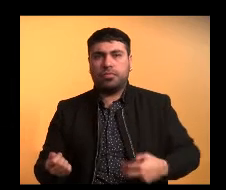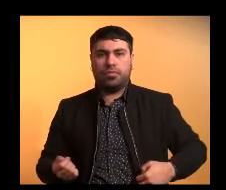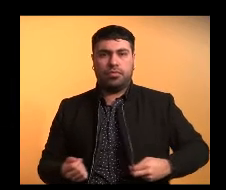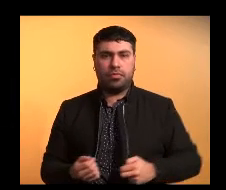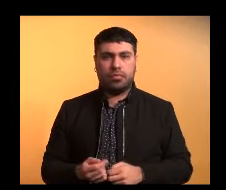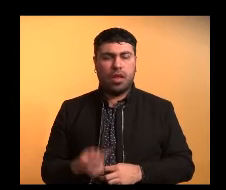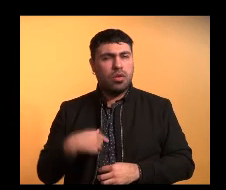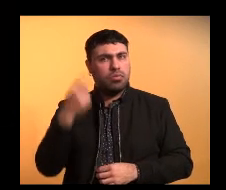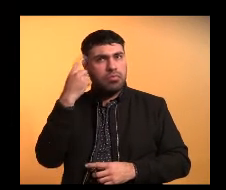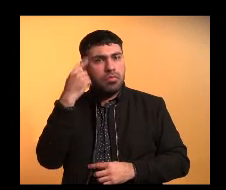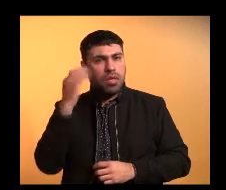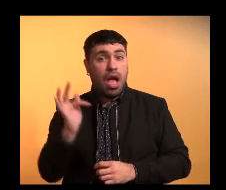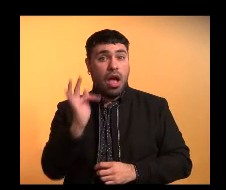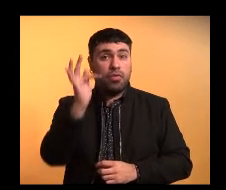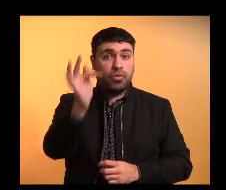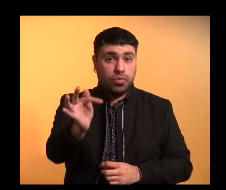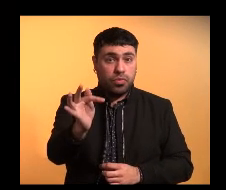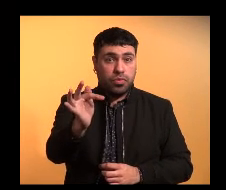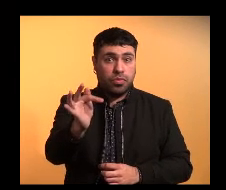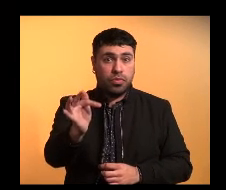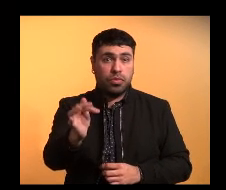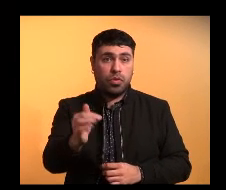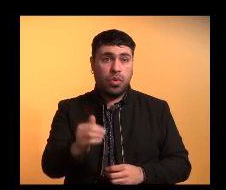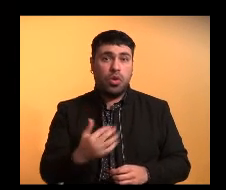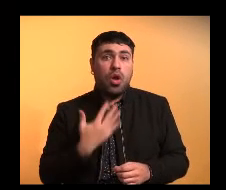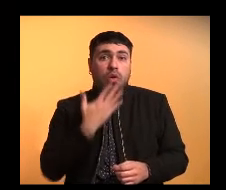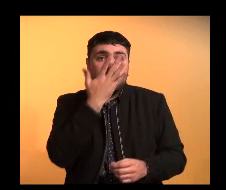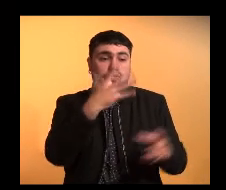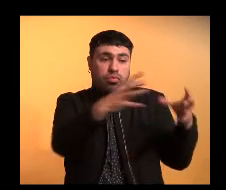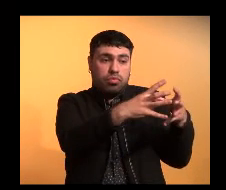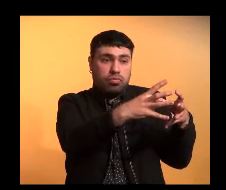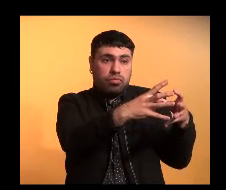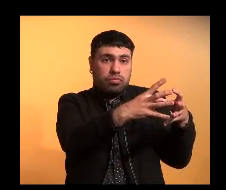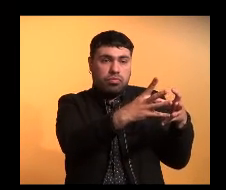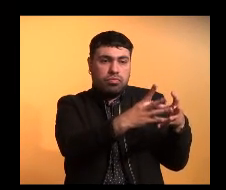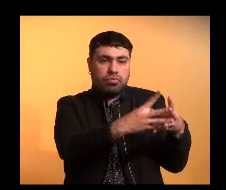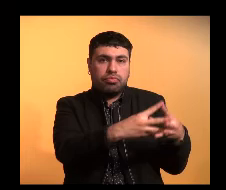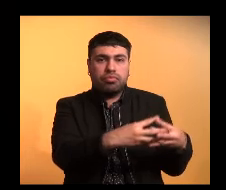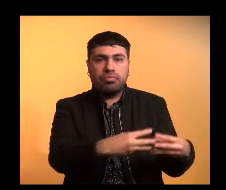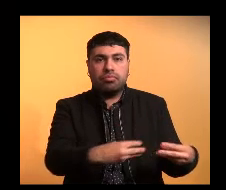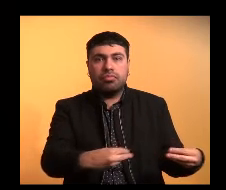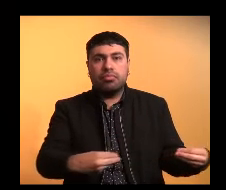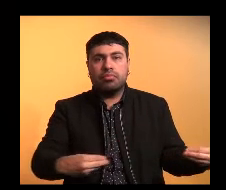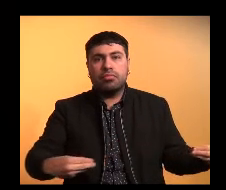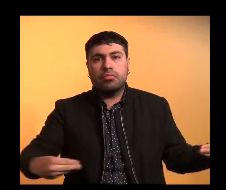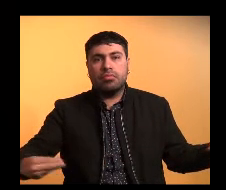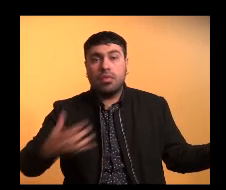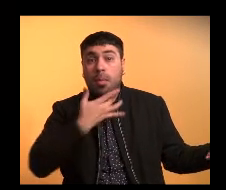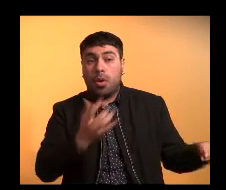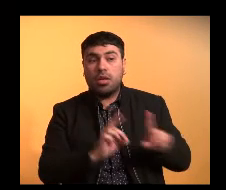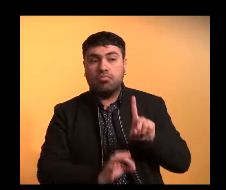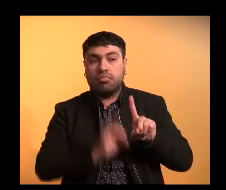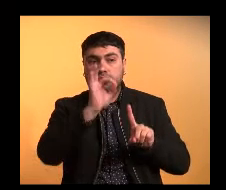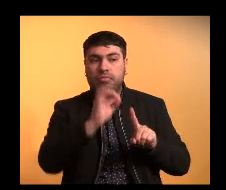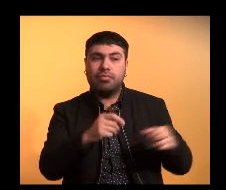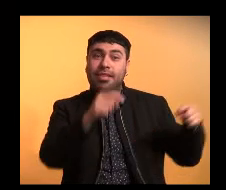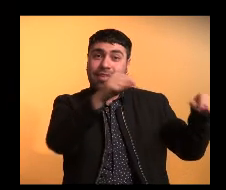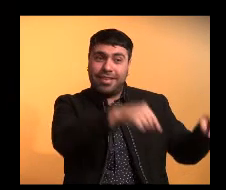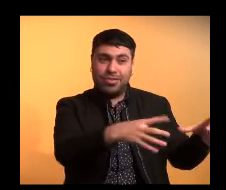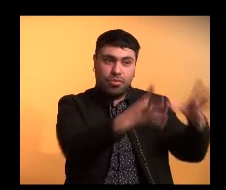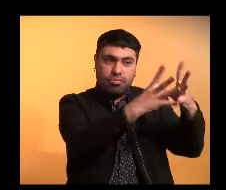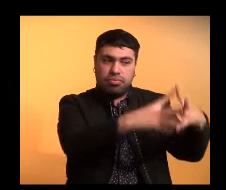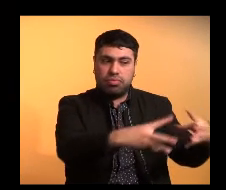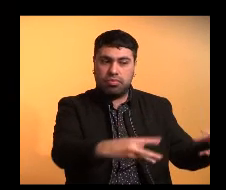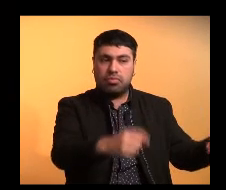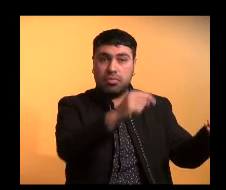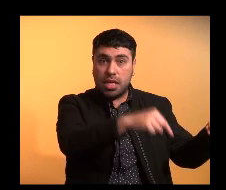porcentaje importante de los hielos en Antártica van a desaparecer, eso va a quedar sustrato para que pueda ser utilizado por